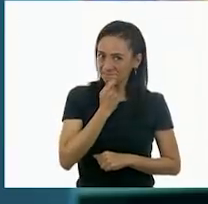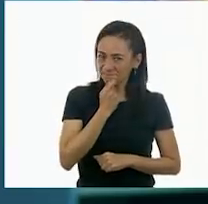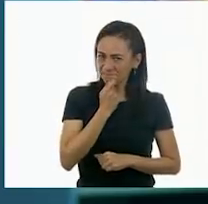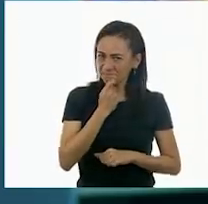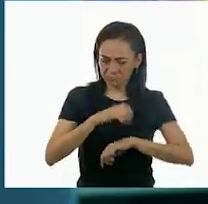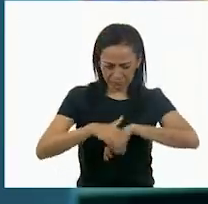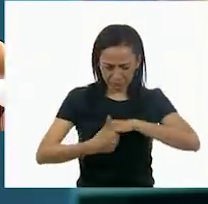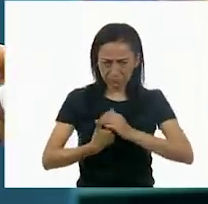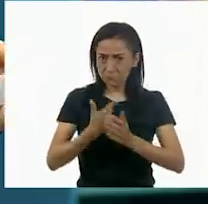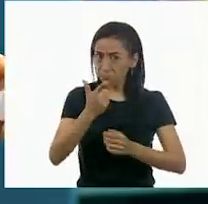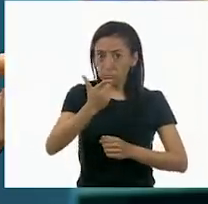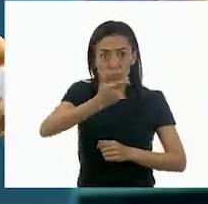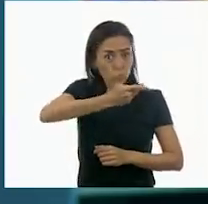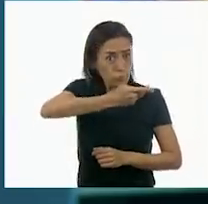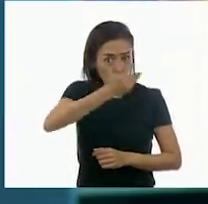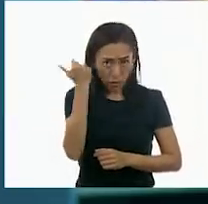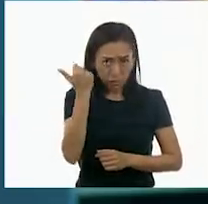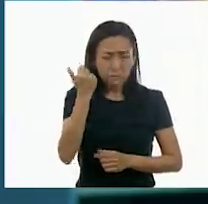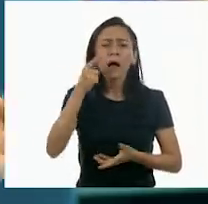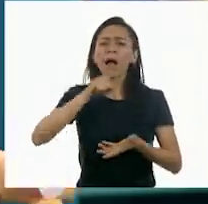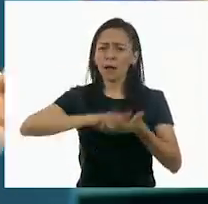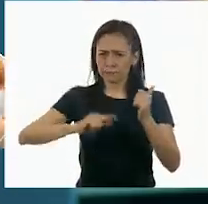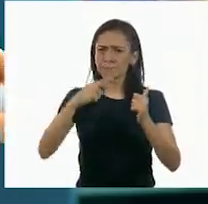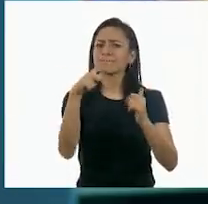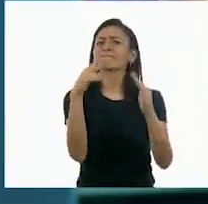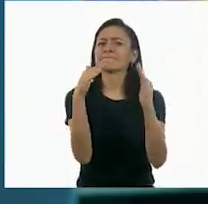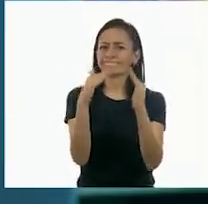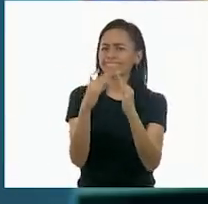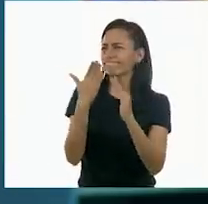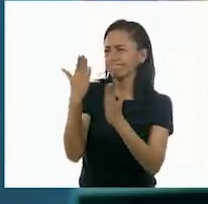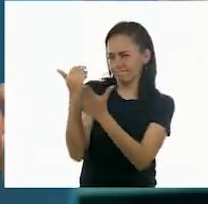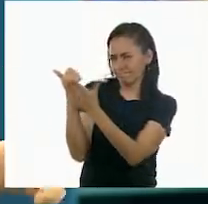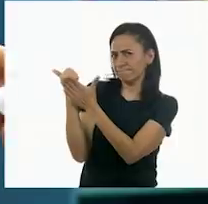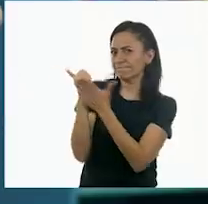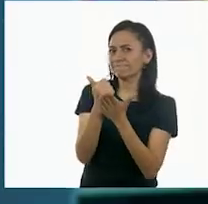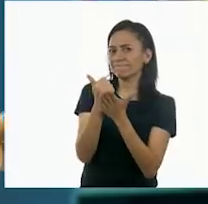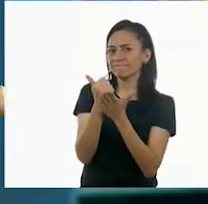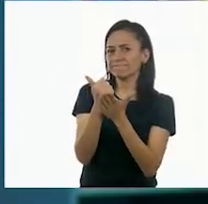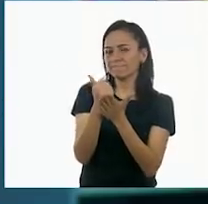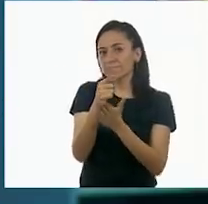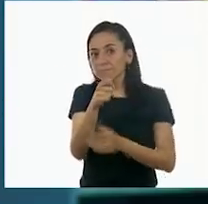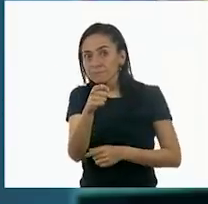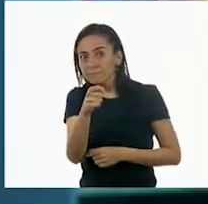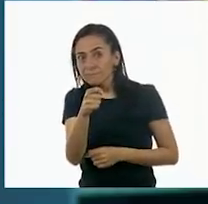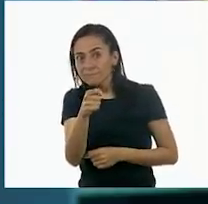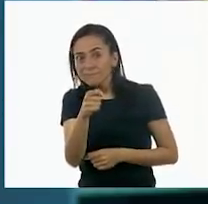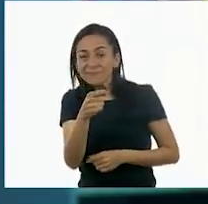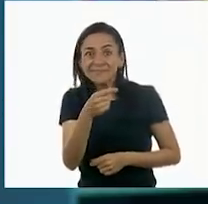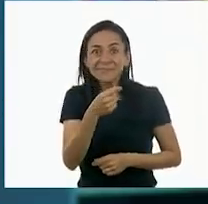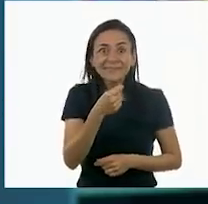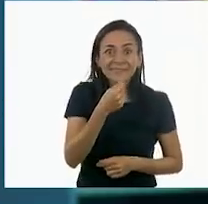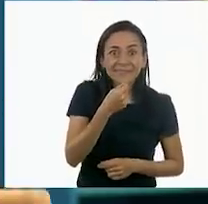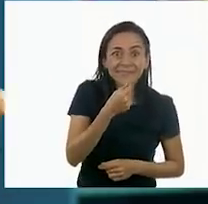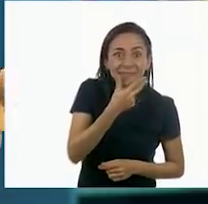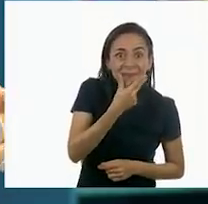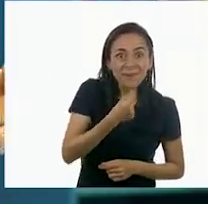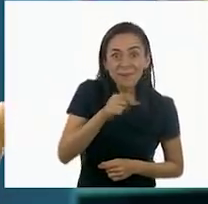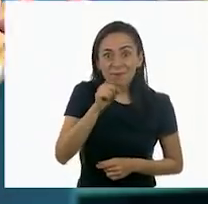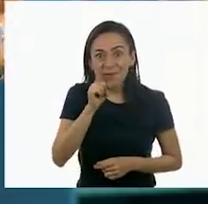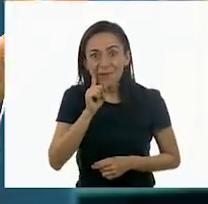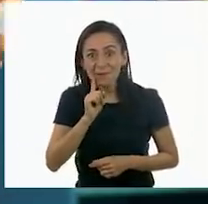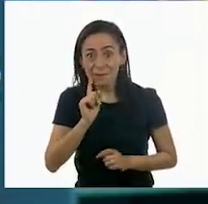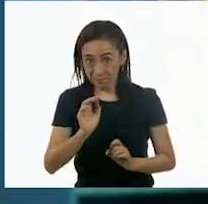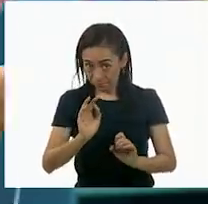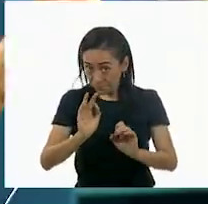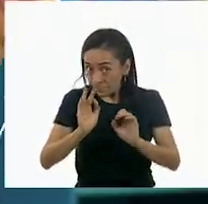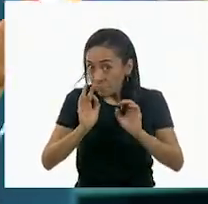sabes cómo hacerlo, pide ayuda en casa. ¿Lista? ¿Listo?